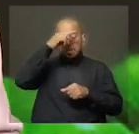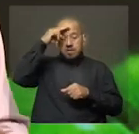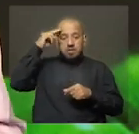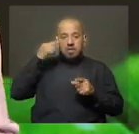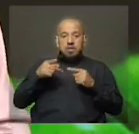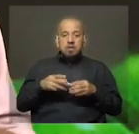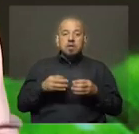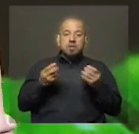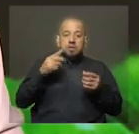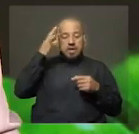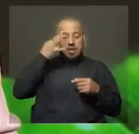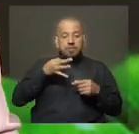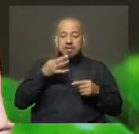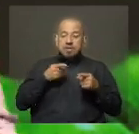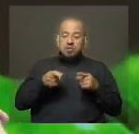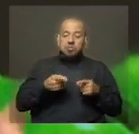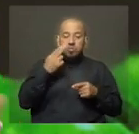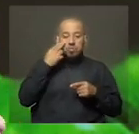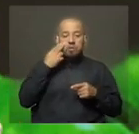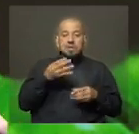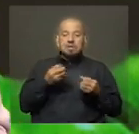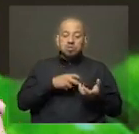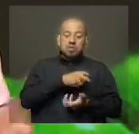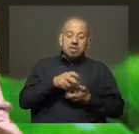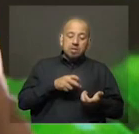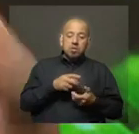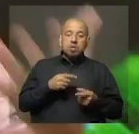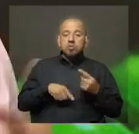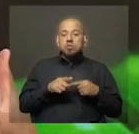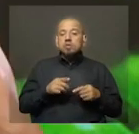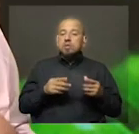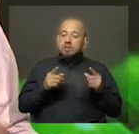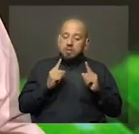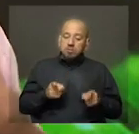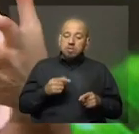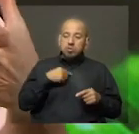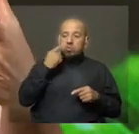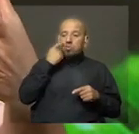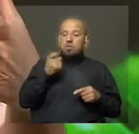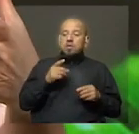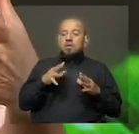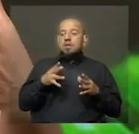otoño, realmente sería muy complicado. Ahora, lo que también hemos visto es que